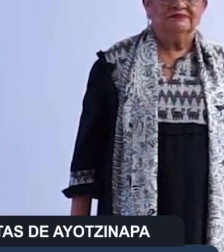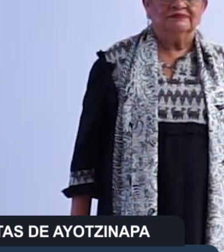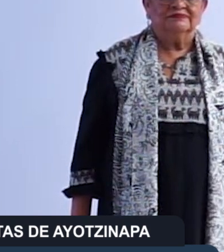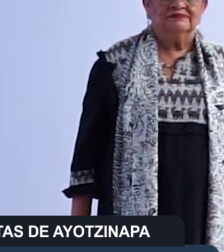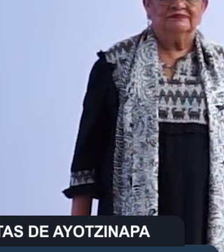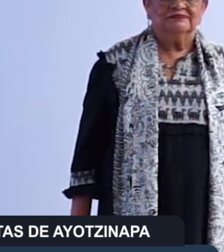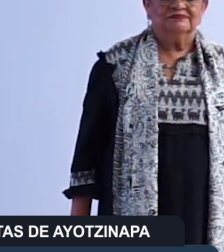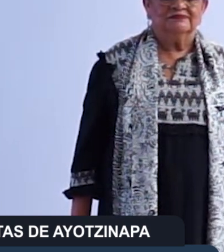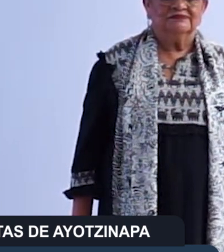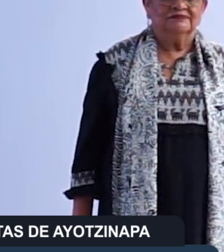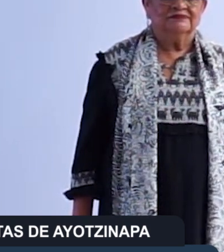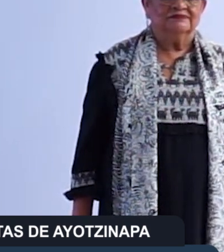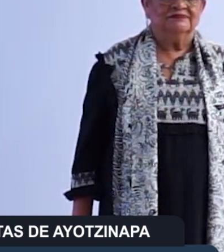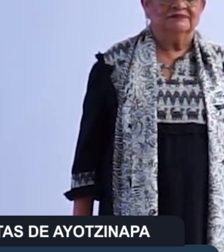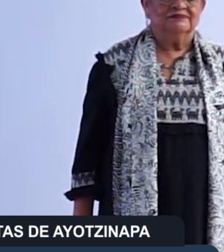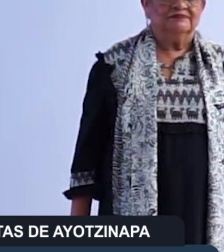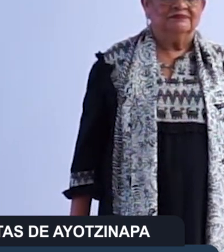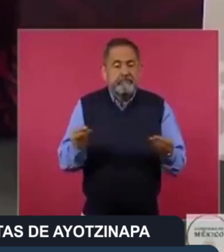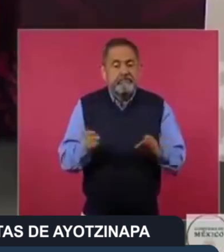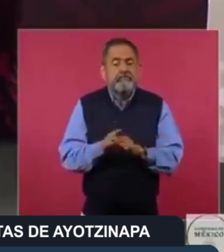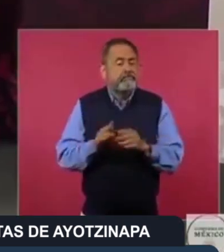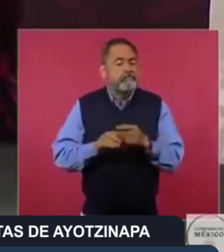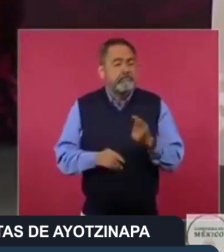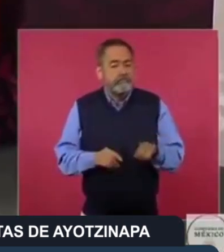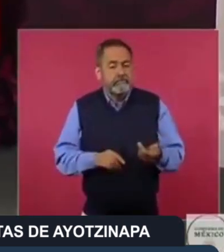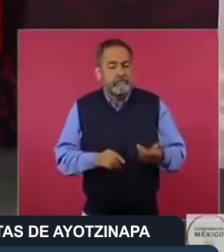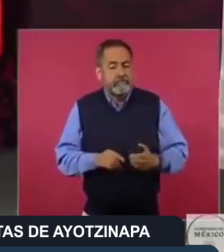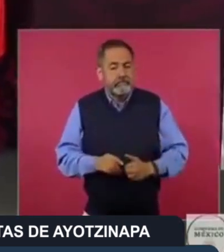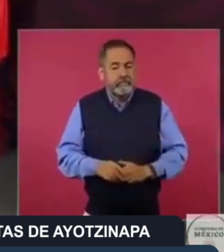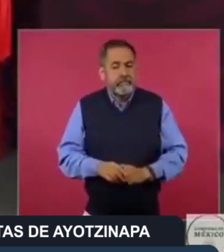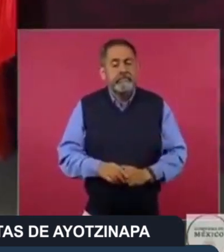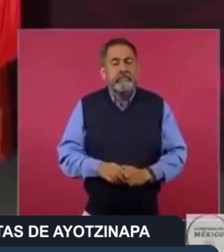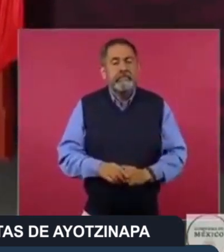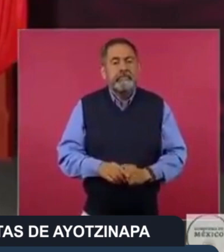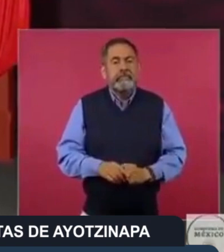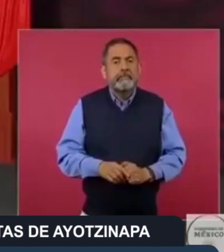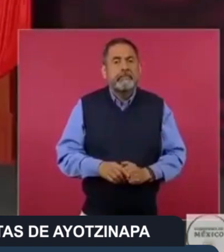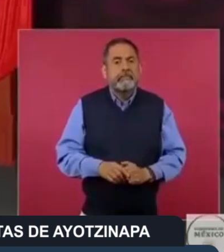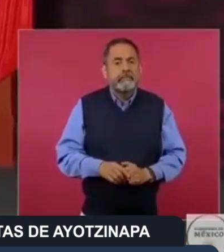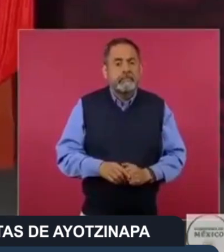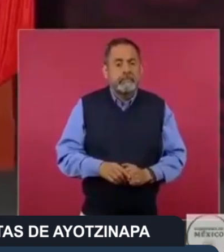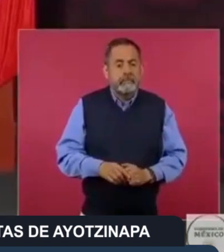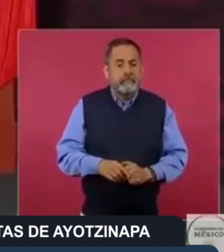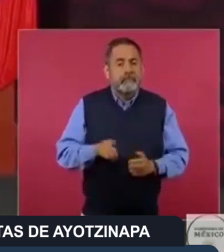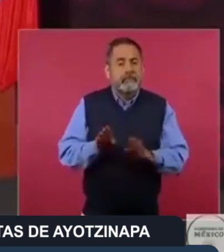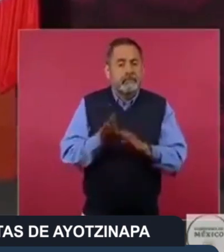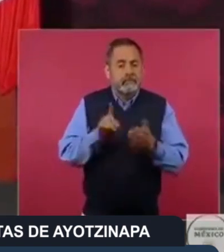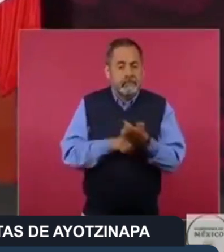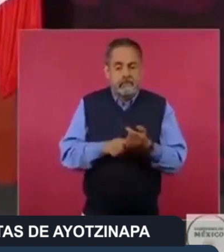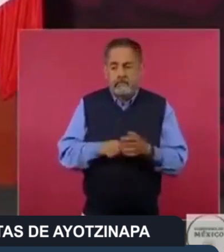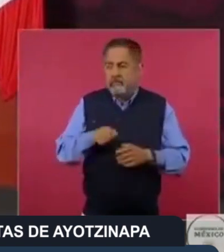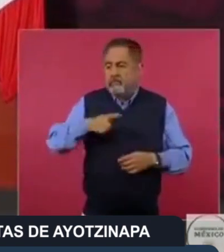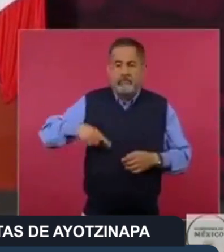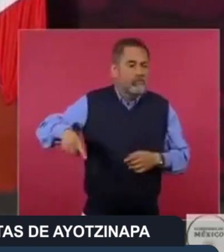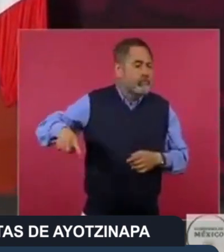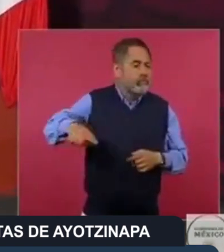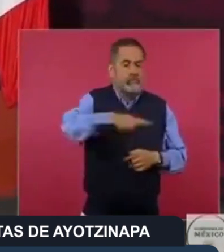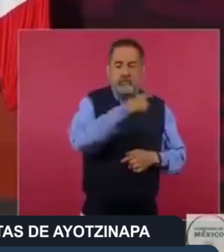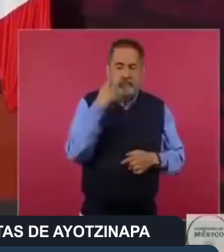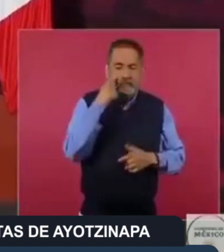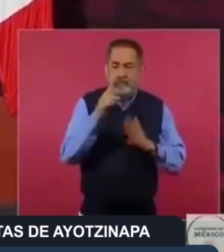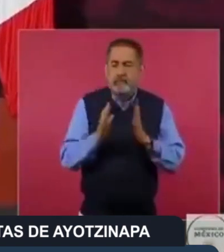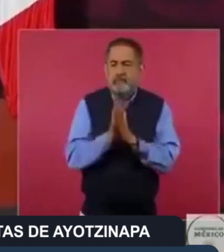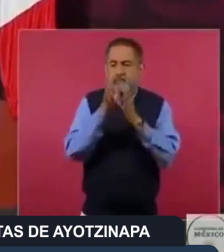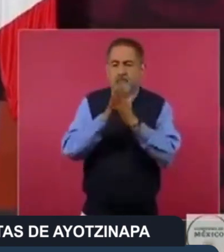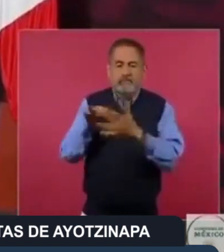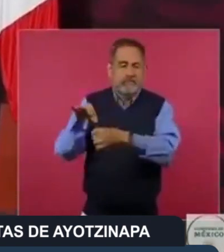Nacional durante una reunión previa López Obrador informó a los familiares de los estudiantes desaparecidos sobre los avances en